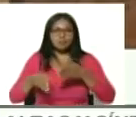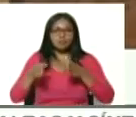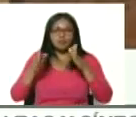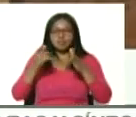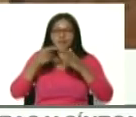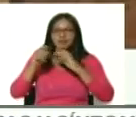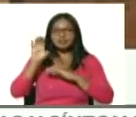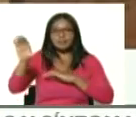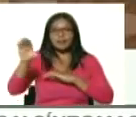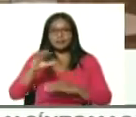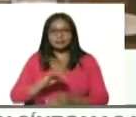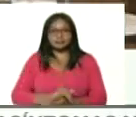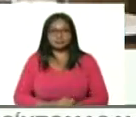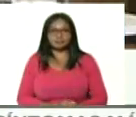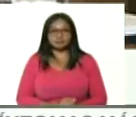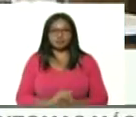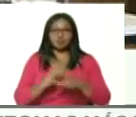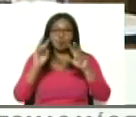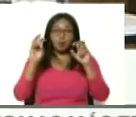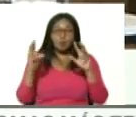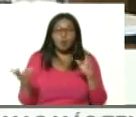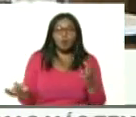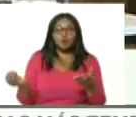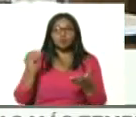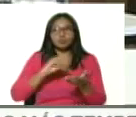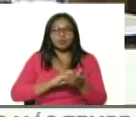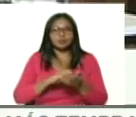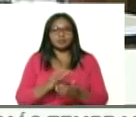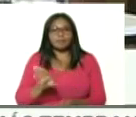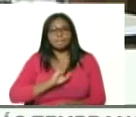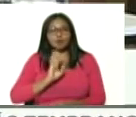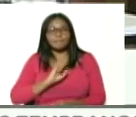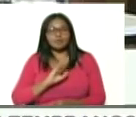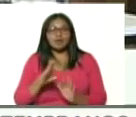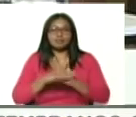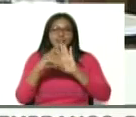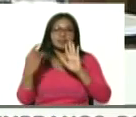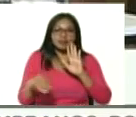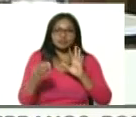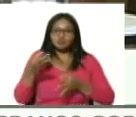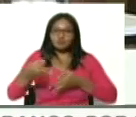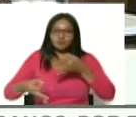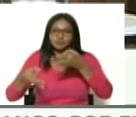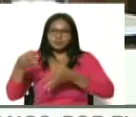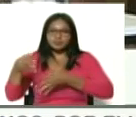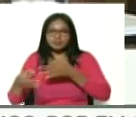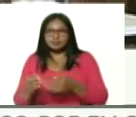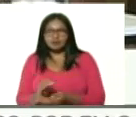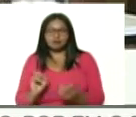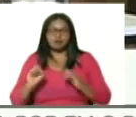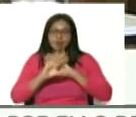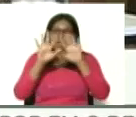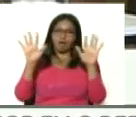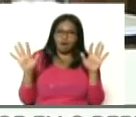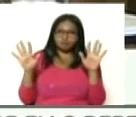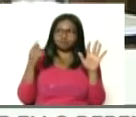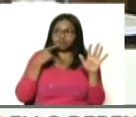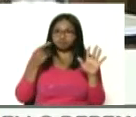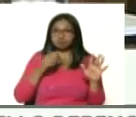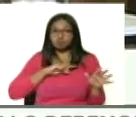democrático verdaderamente. De pleno derecho, de plena justicia. Claro que es una utopía y nos